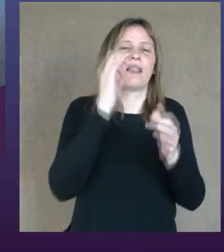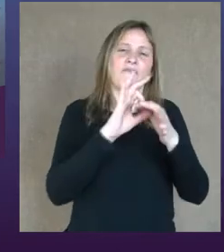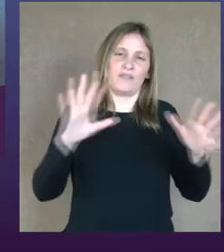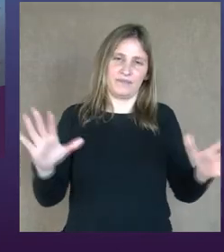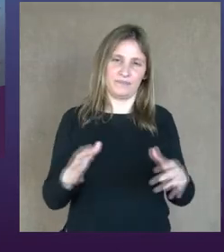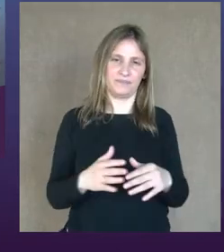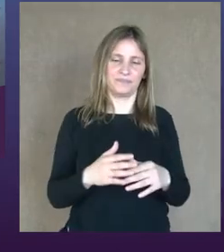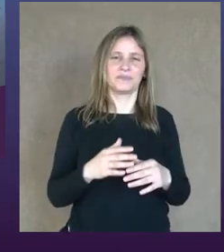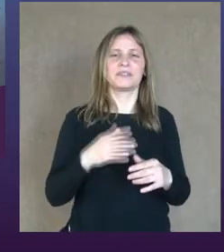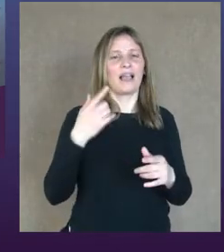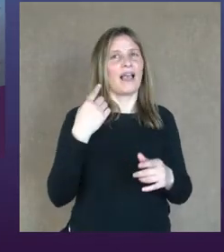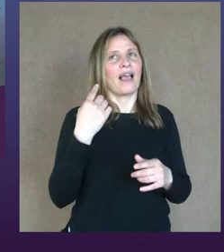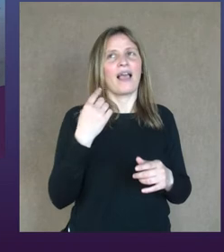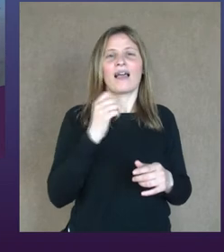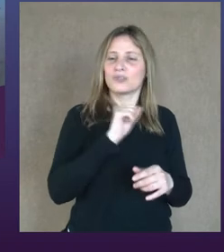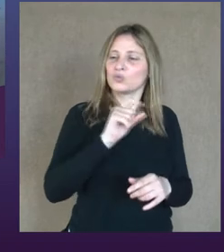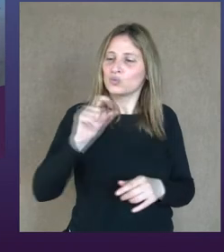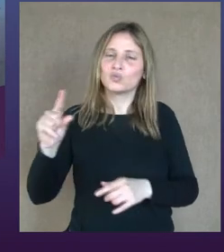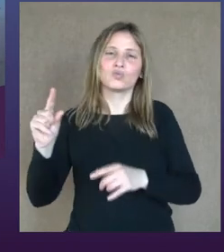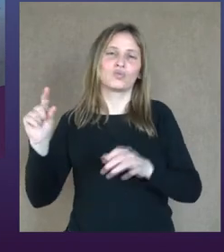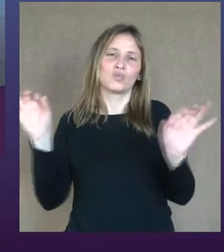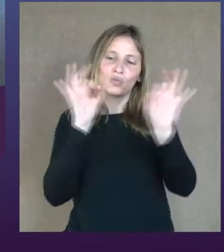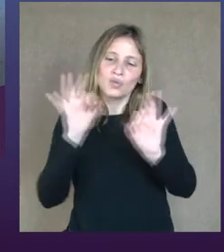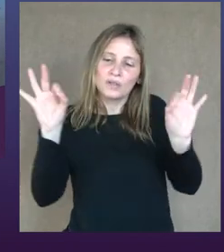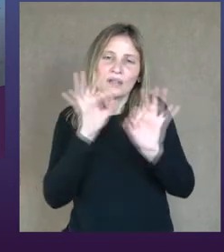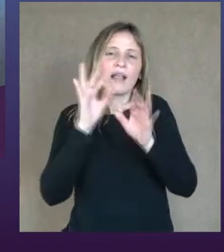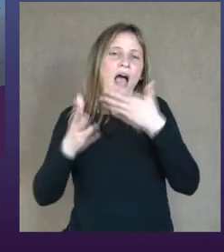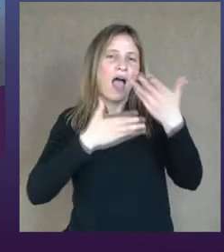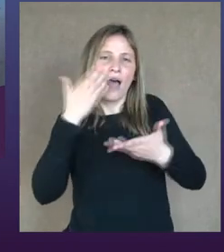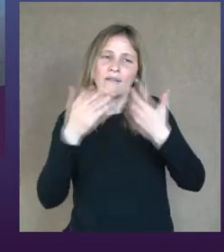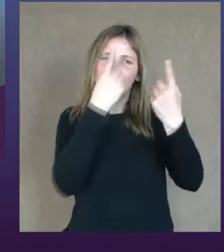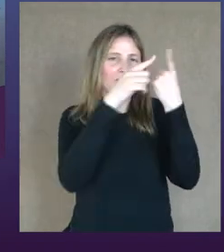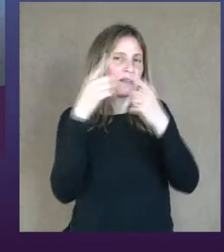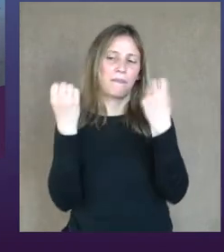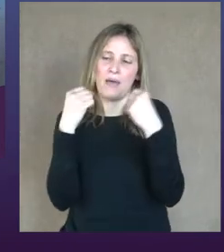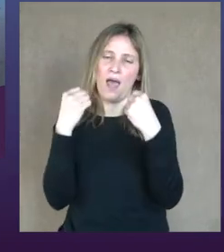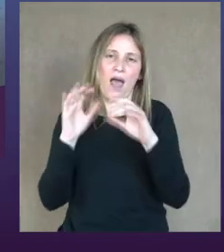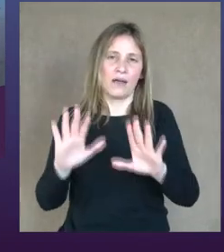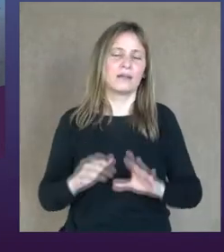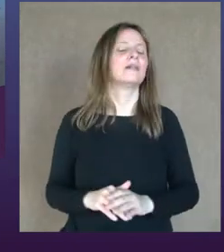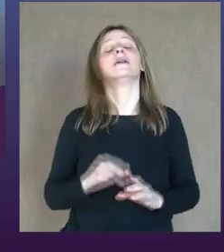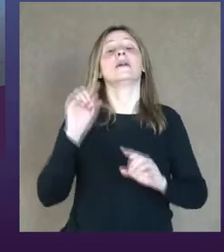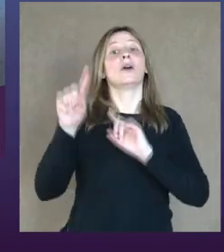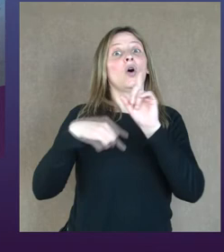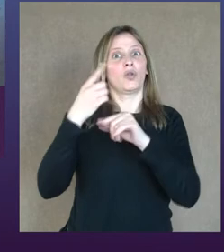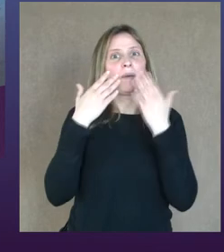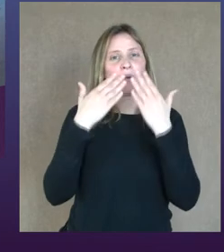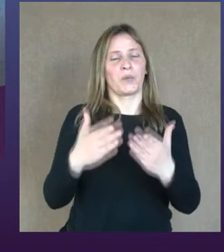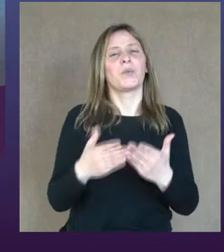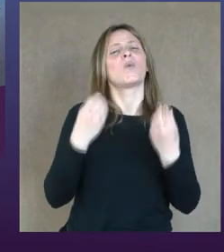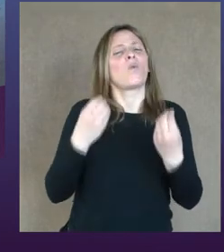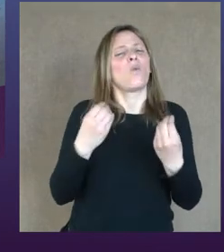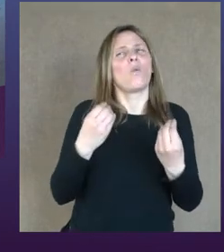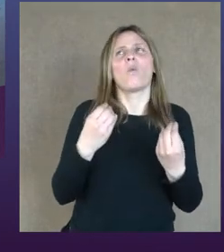además cada obra requiere de un entrenamiento diferente, de un calentamiento distinto. Pero bueno, bien, voy con la próxima pregunta. ¿Cuál es